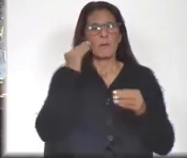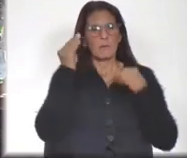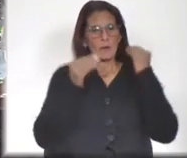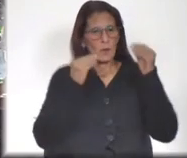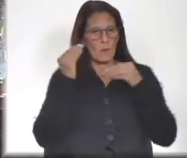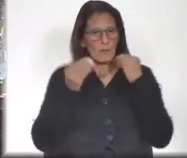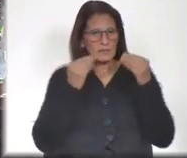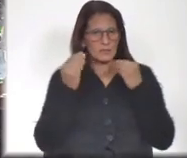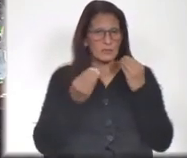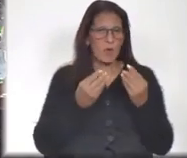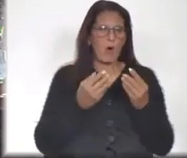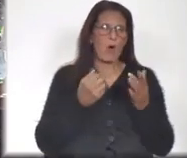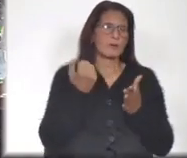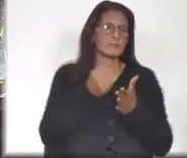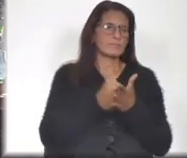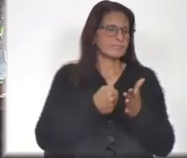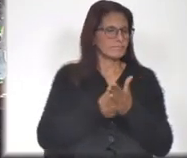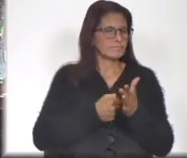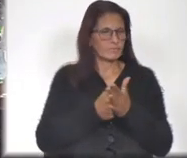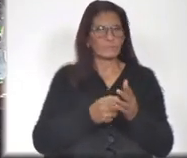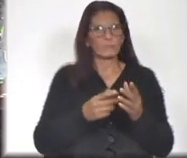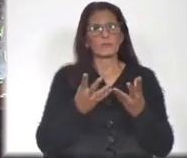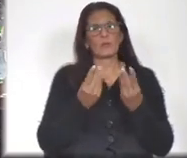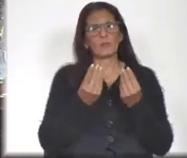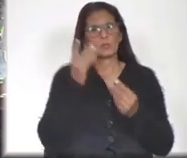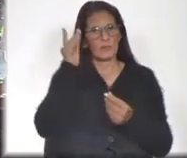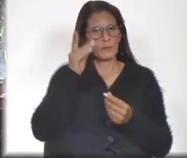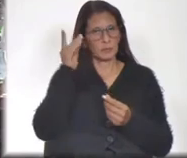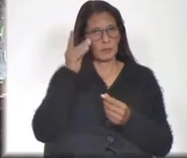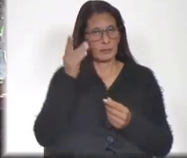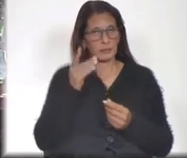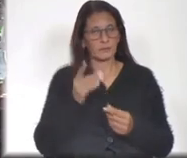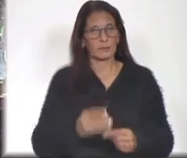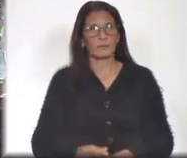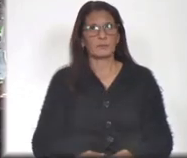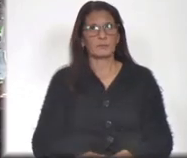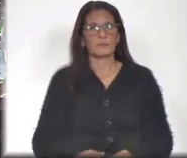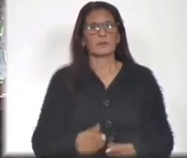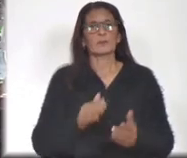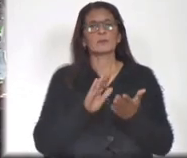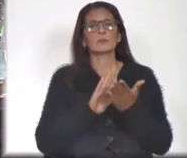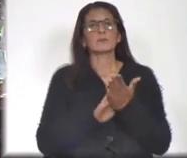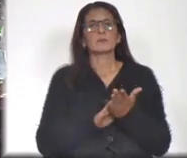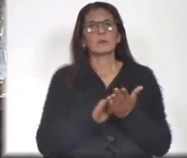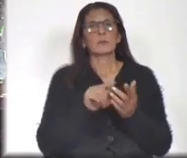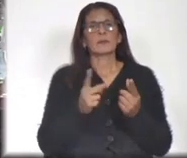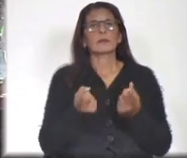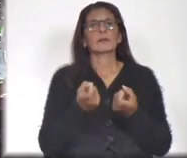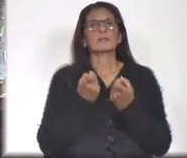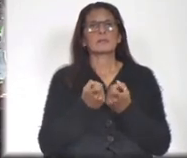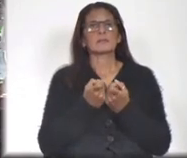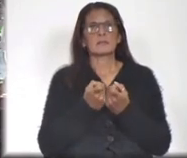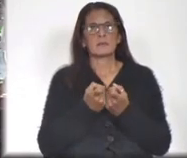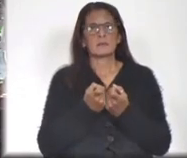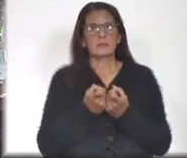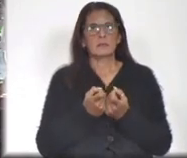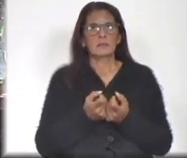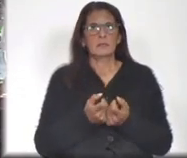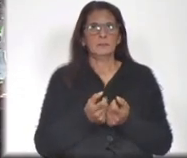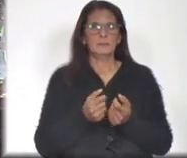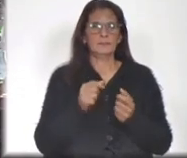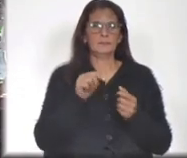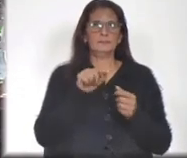preocupación o una insistencia de varios señores diputados con respecto a la necesidad de que